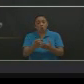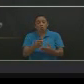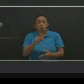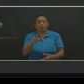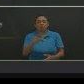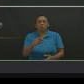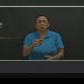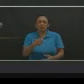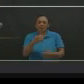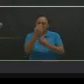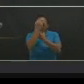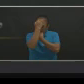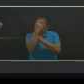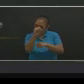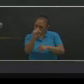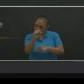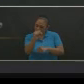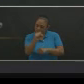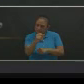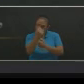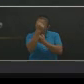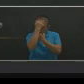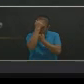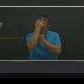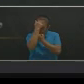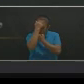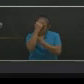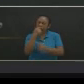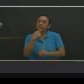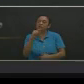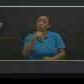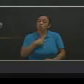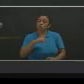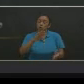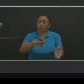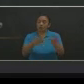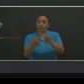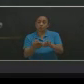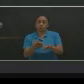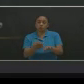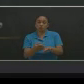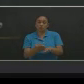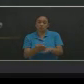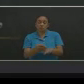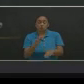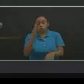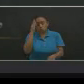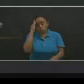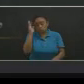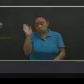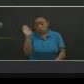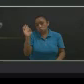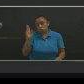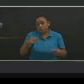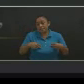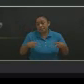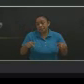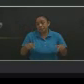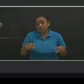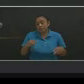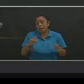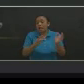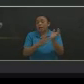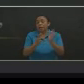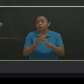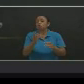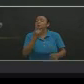estarse arrepentida y tuvo que estar, ay, no, que yo ya me voy a morir y yo no sé si existe este tal Jesús, pero perdóname. Tiene que